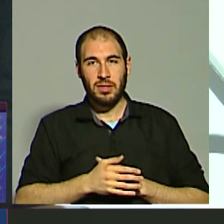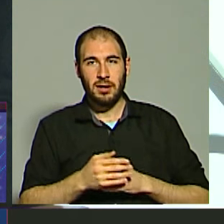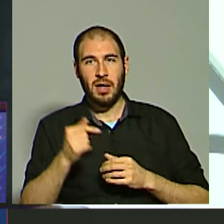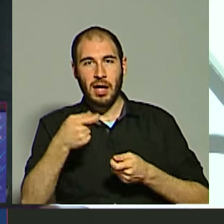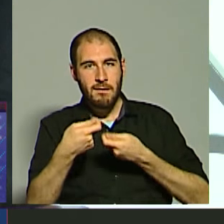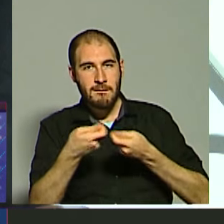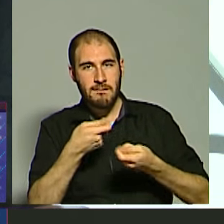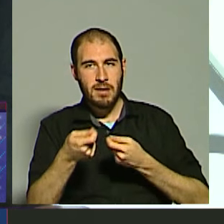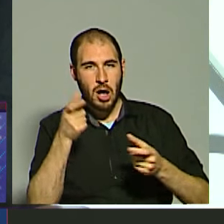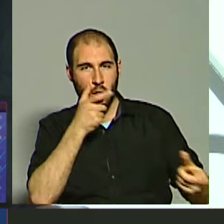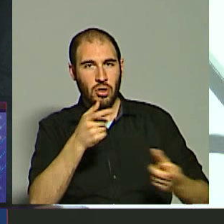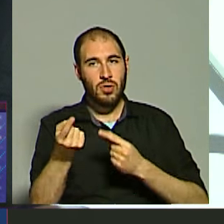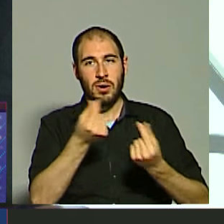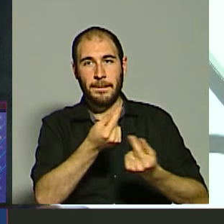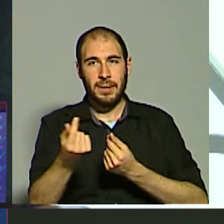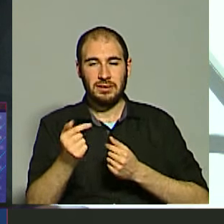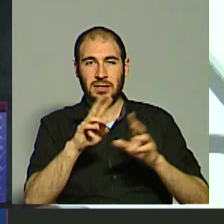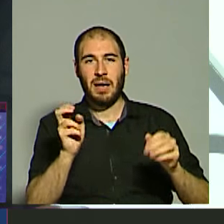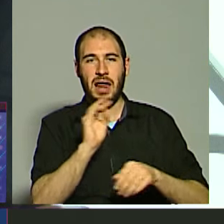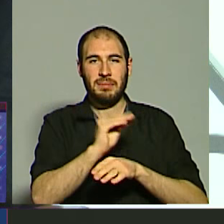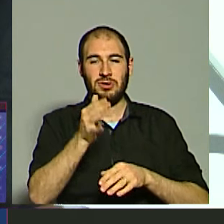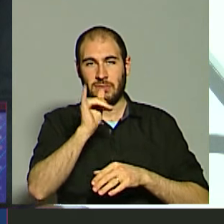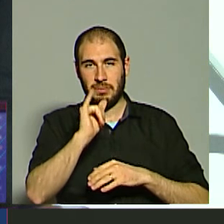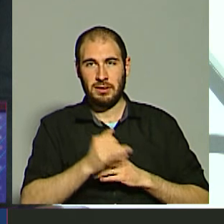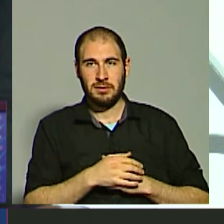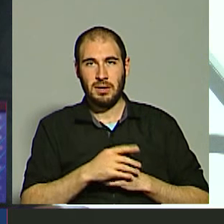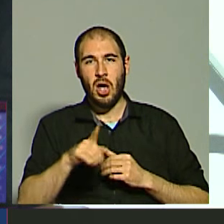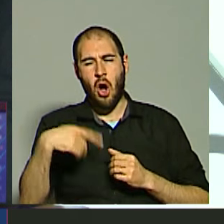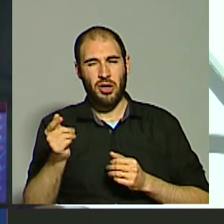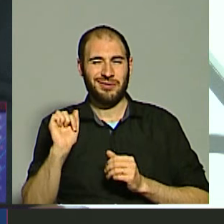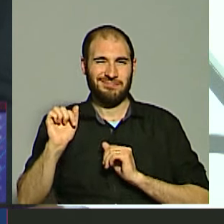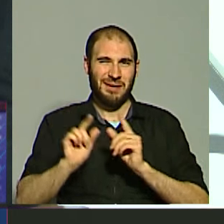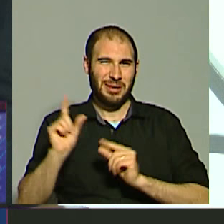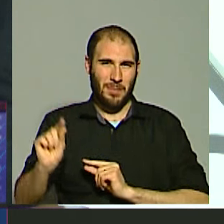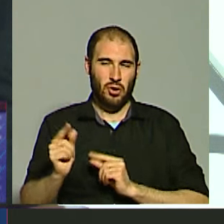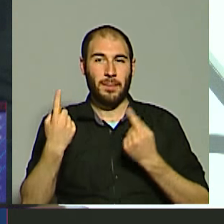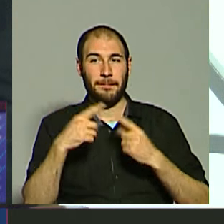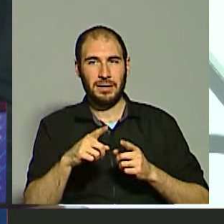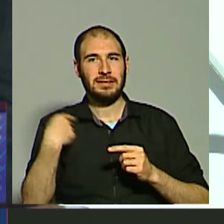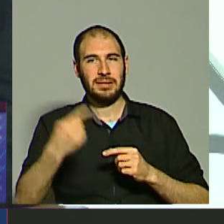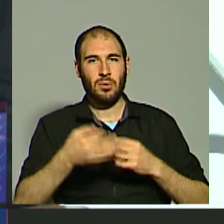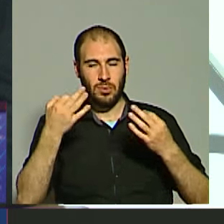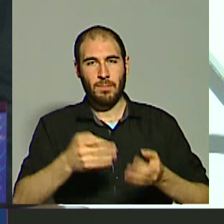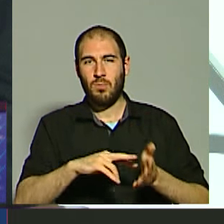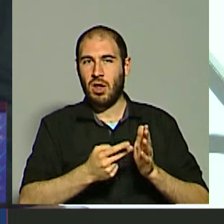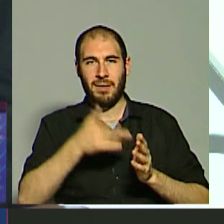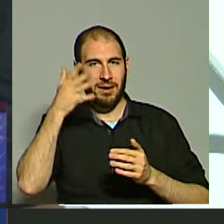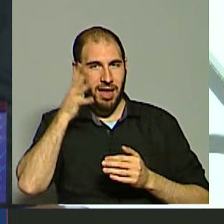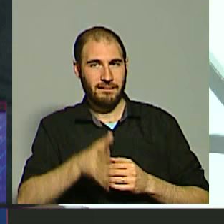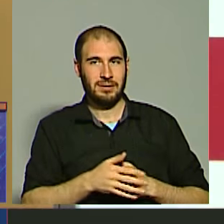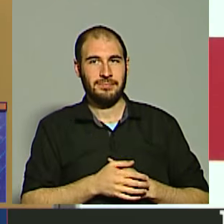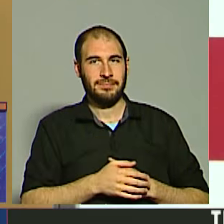intentar regular o controlar los precios en el rubro alimentos y bebidas. Por ahí en el resto no tanto, pero seguramente vamos a tener un impacto sumamente